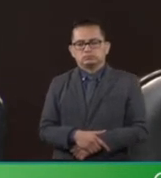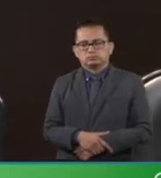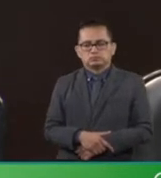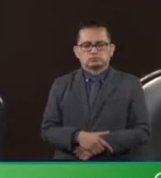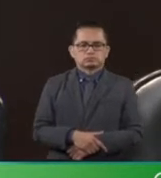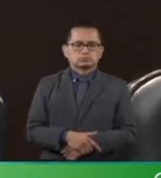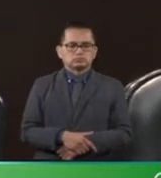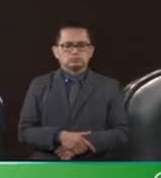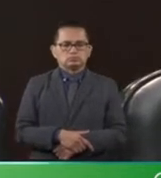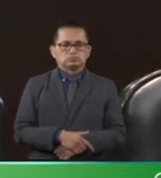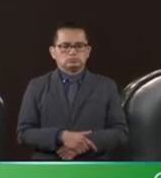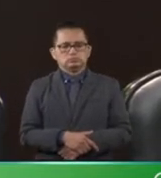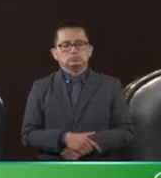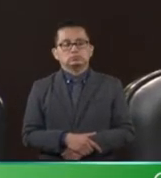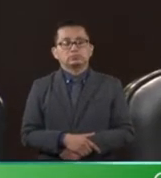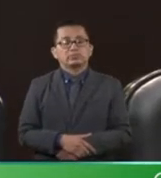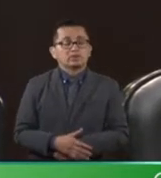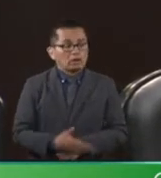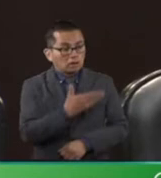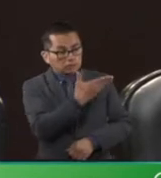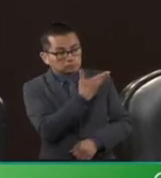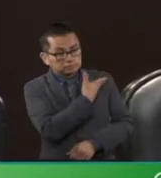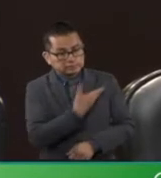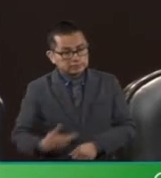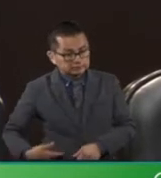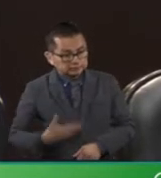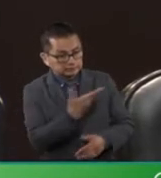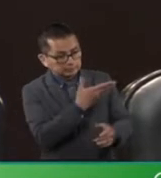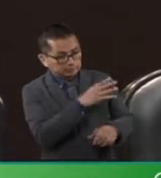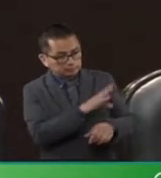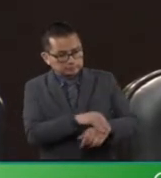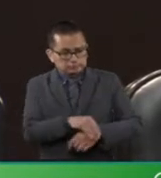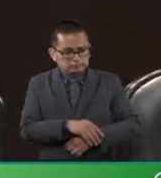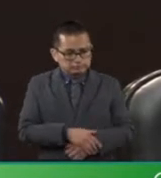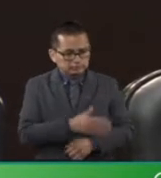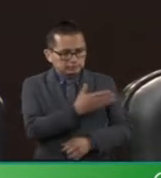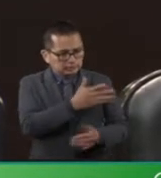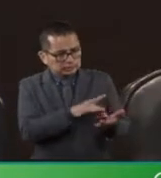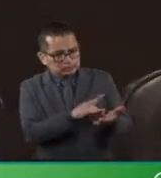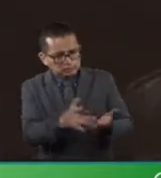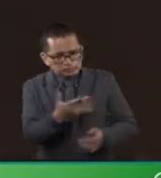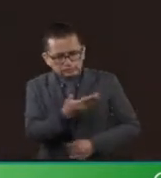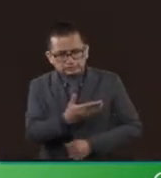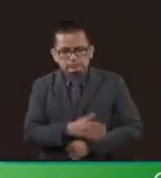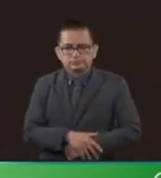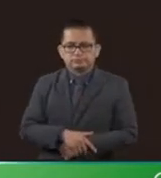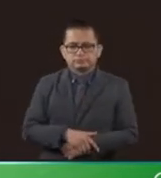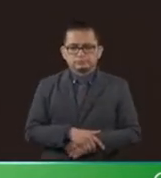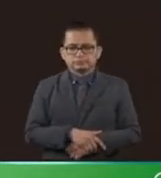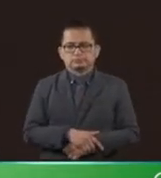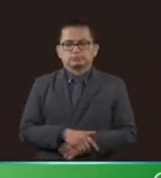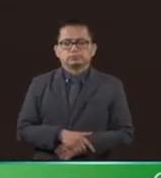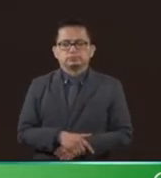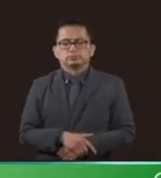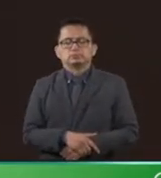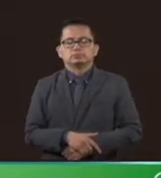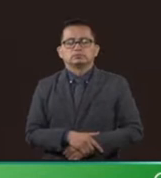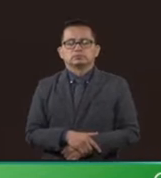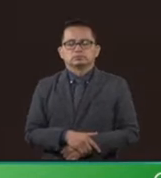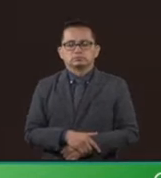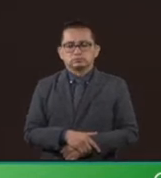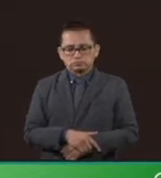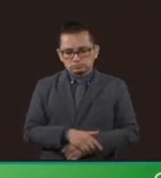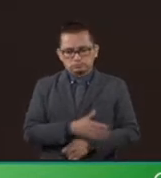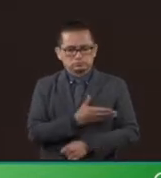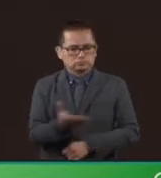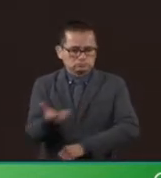con el permiso de la presidencia Gracias compañeras y compañeros Ya lo